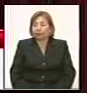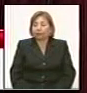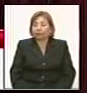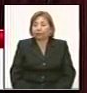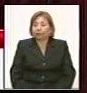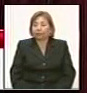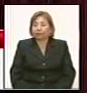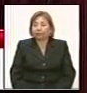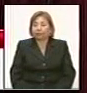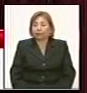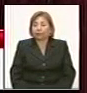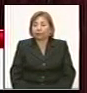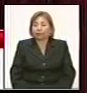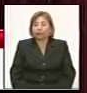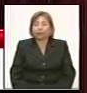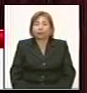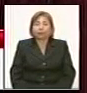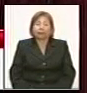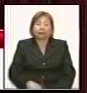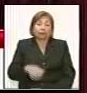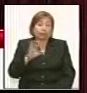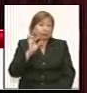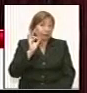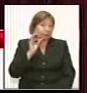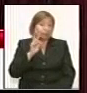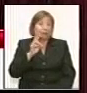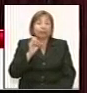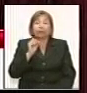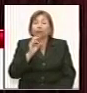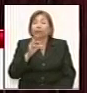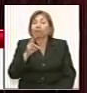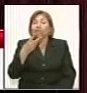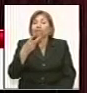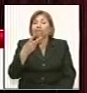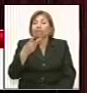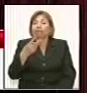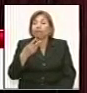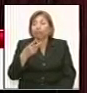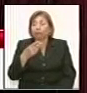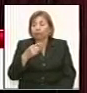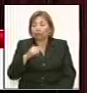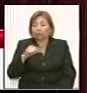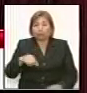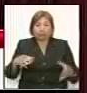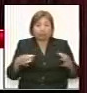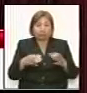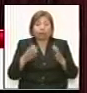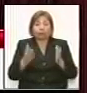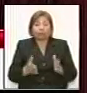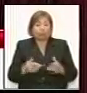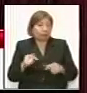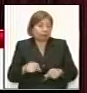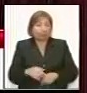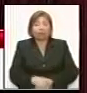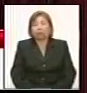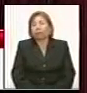Entonces se eligió a señora Vizcarra, y la segunda vicepresidenta es congresista, está aquí.